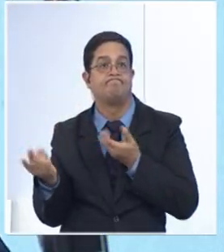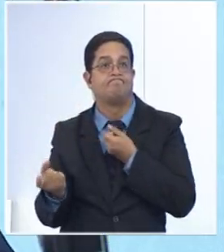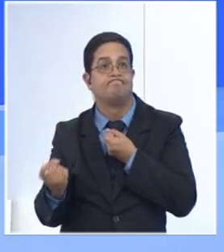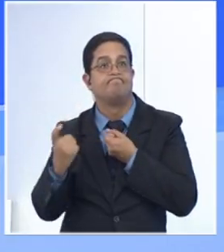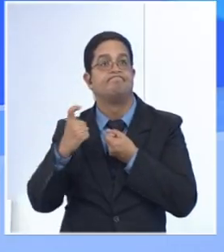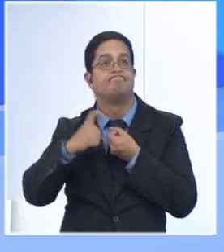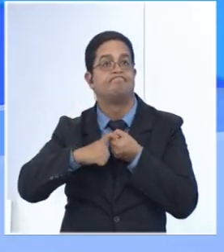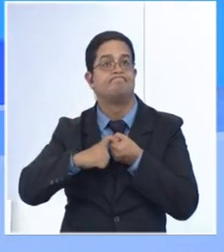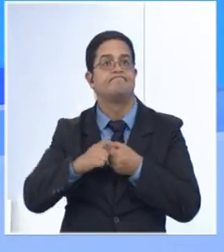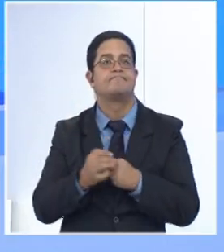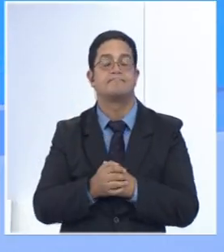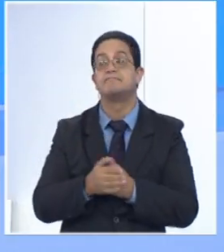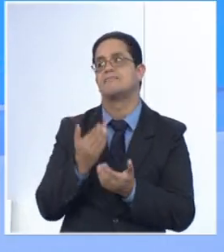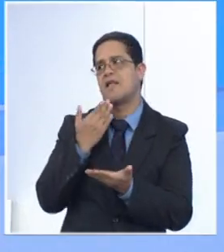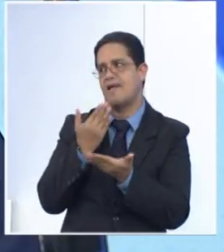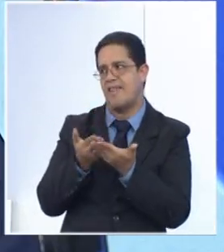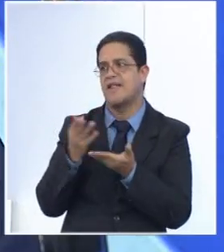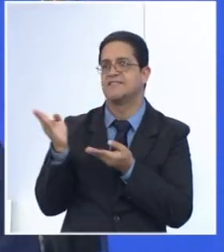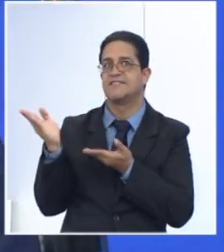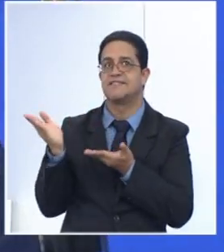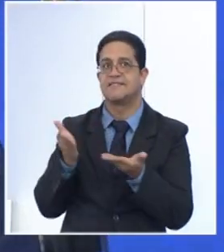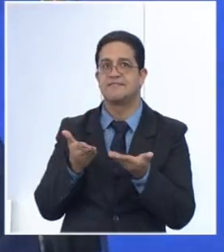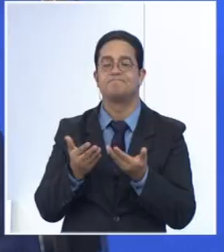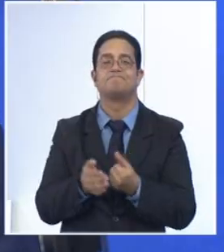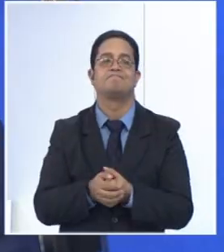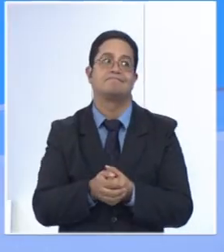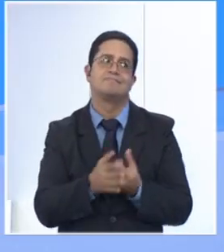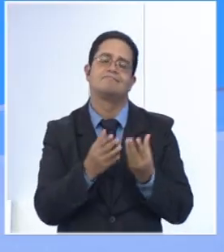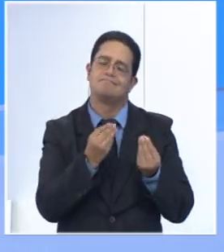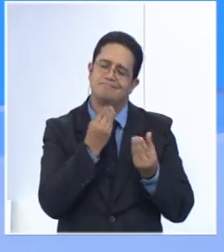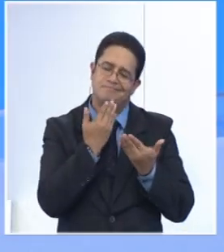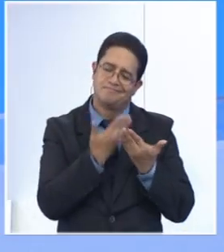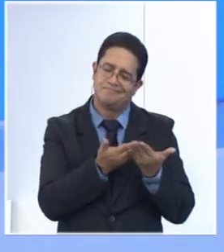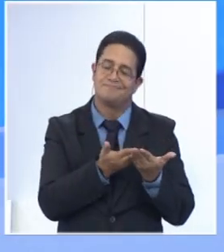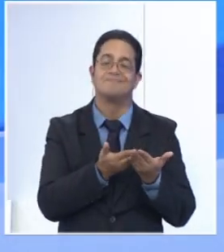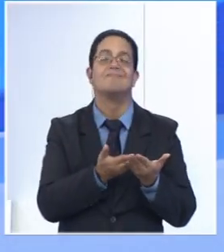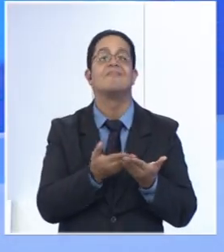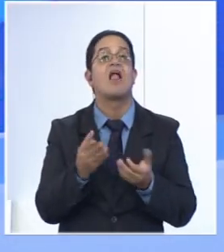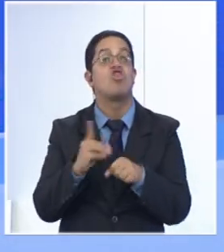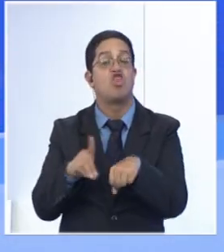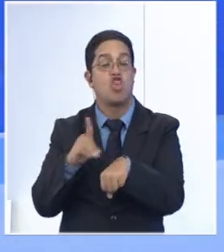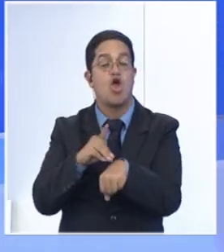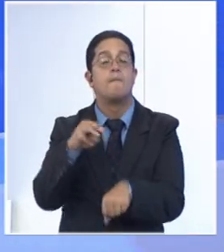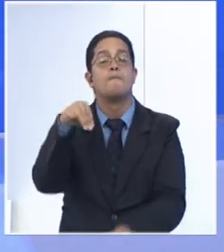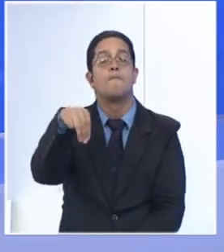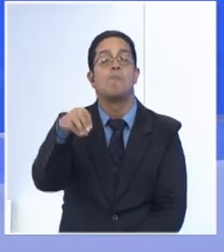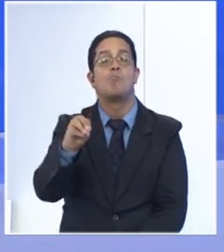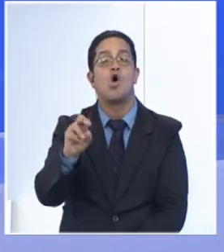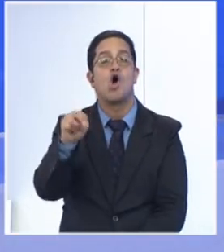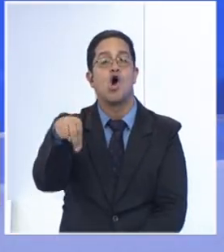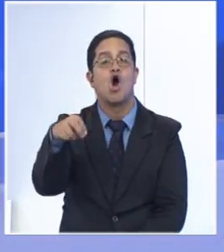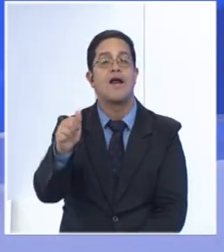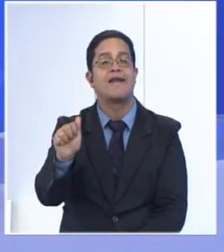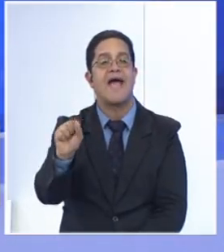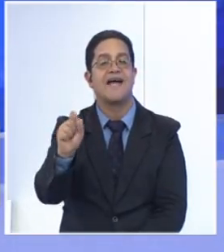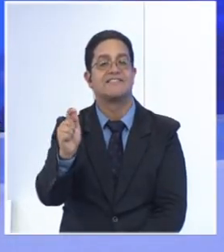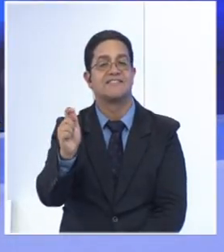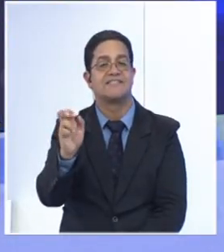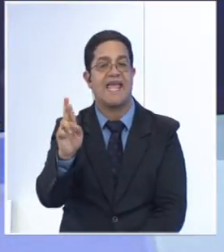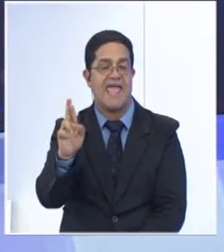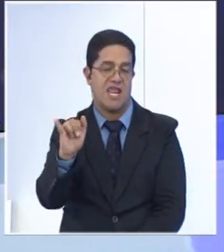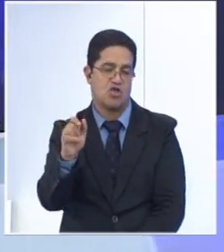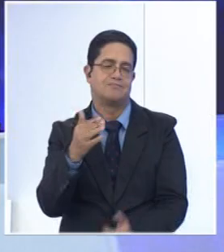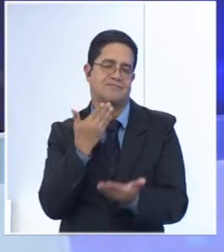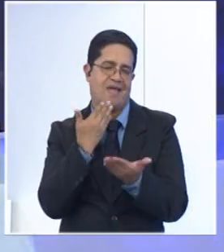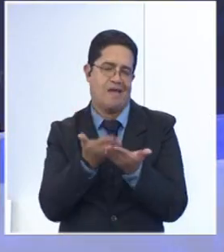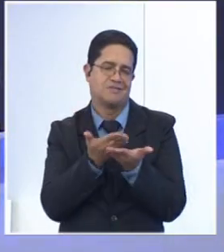Gracias, doctor, por estar con nosotros. A ustedes. Gracias por acompañarnos. Muy amables, gracias. El doctor Monasterio nos estuvo acompañando. Gracias a ustedes por la sintonía, la participación,